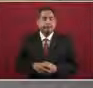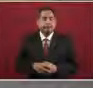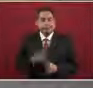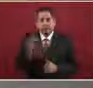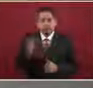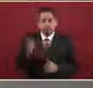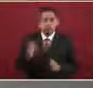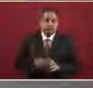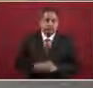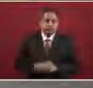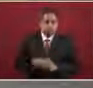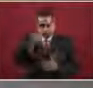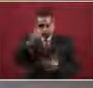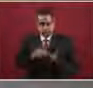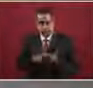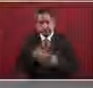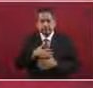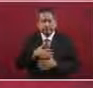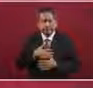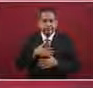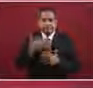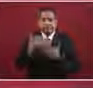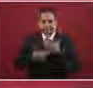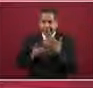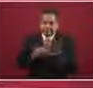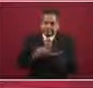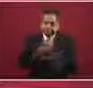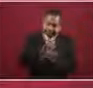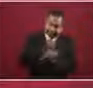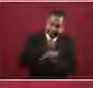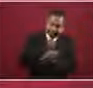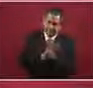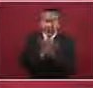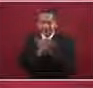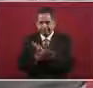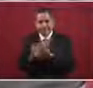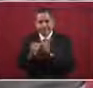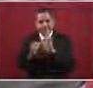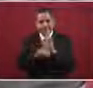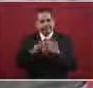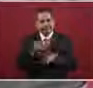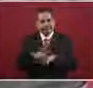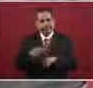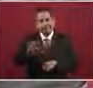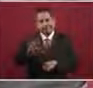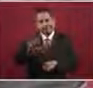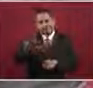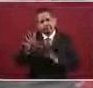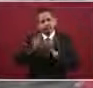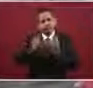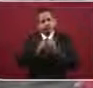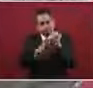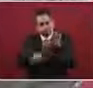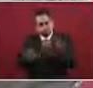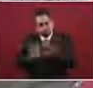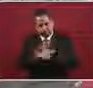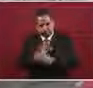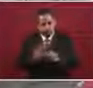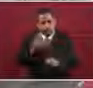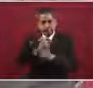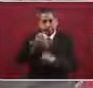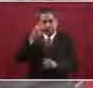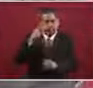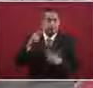Por eso creo yo que hace falta la reforma al artículo 35 de la Constitución para